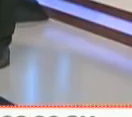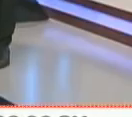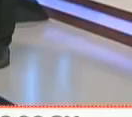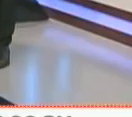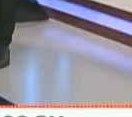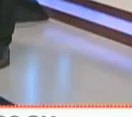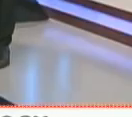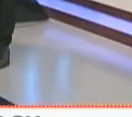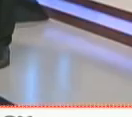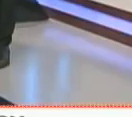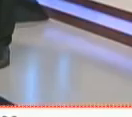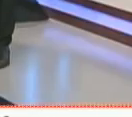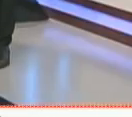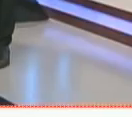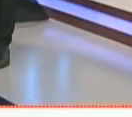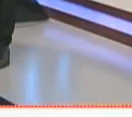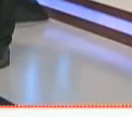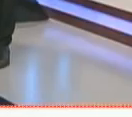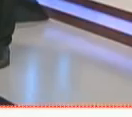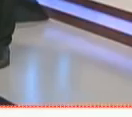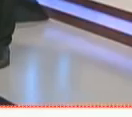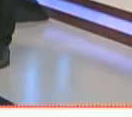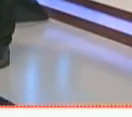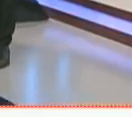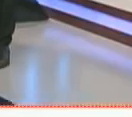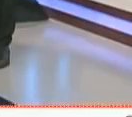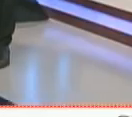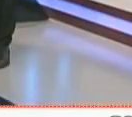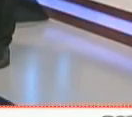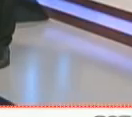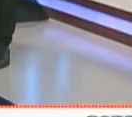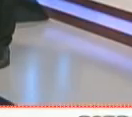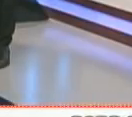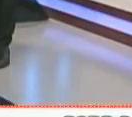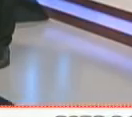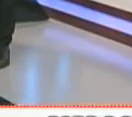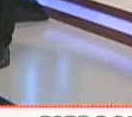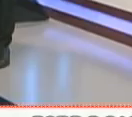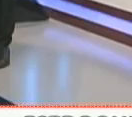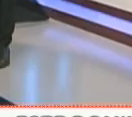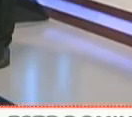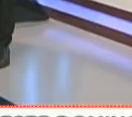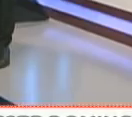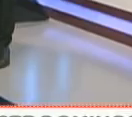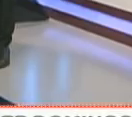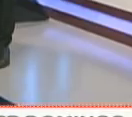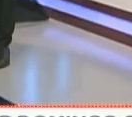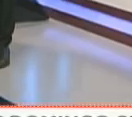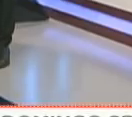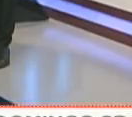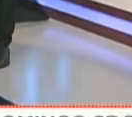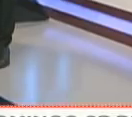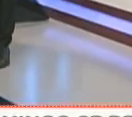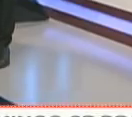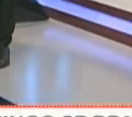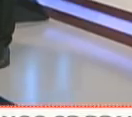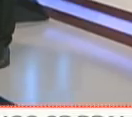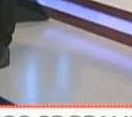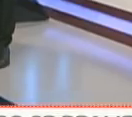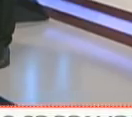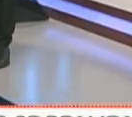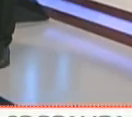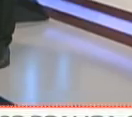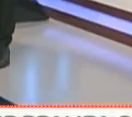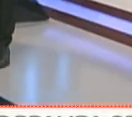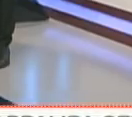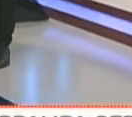casos reportados. Venezuela tenía hasta ahora presencia en 21 estados, hoy se suma Carabobo y Amazonas, lamentablemente esa frontera que usted muy